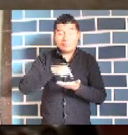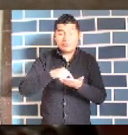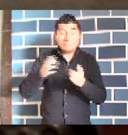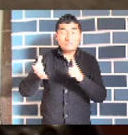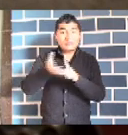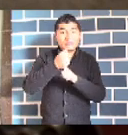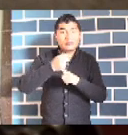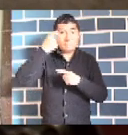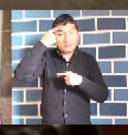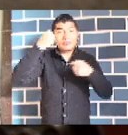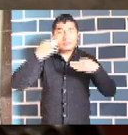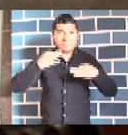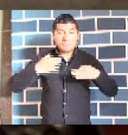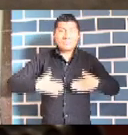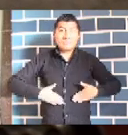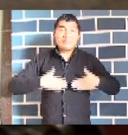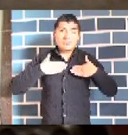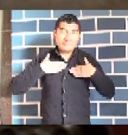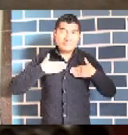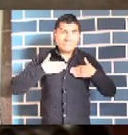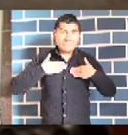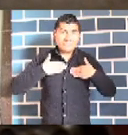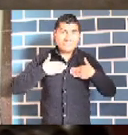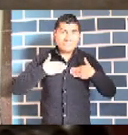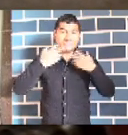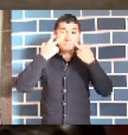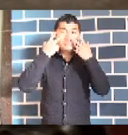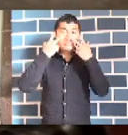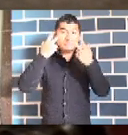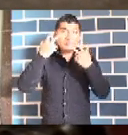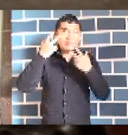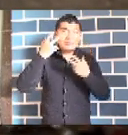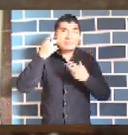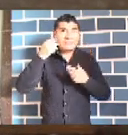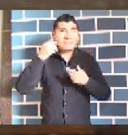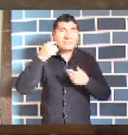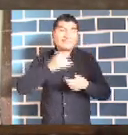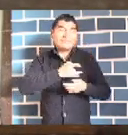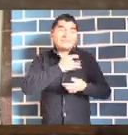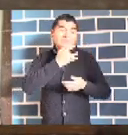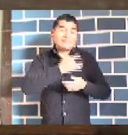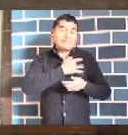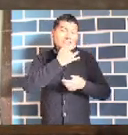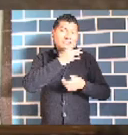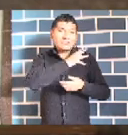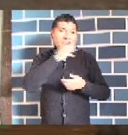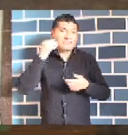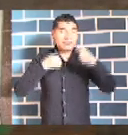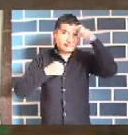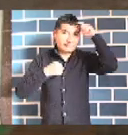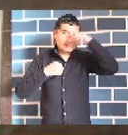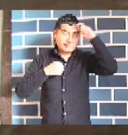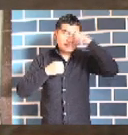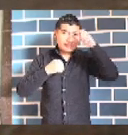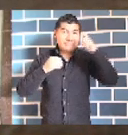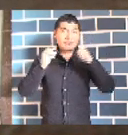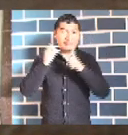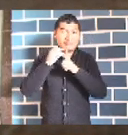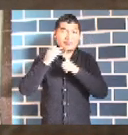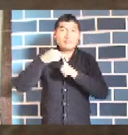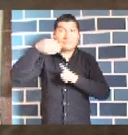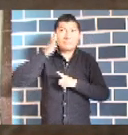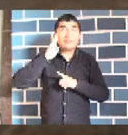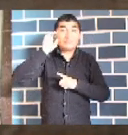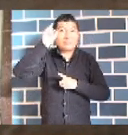decisiones en la vida siguiendo la inspiración y la sabiduría de la palabra de dios